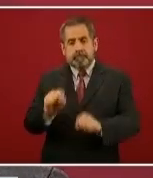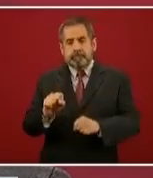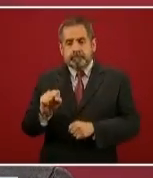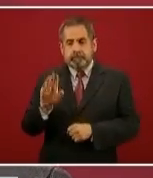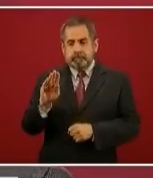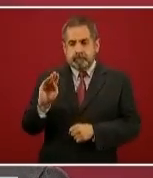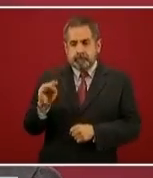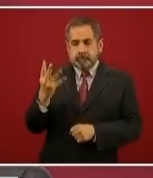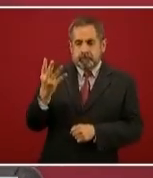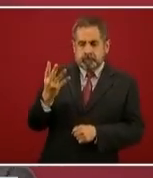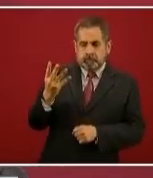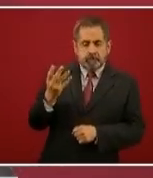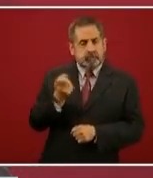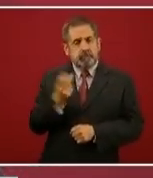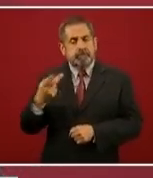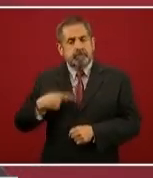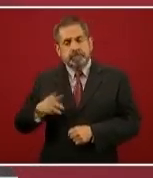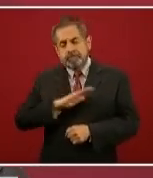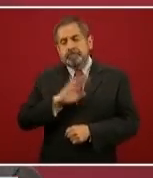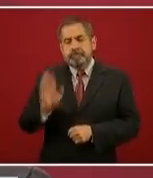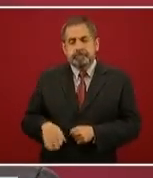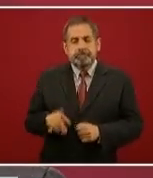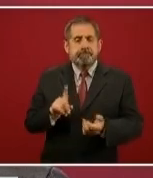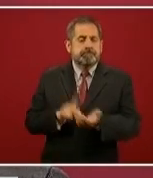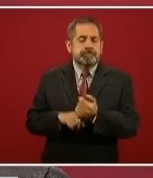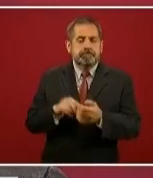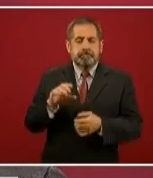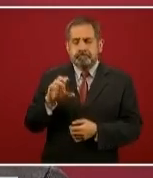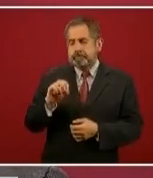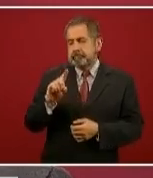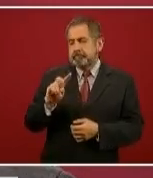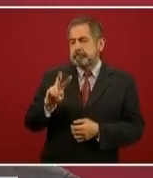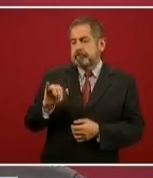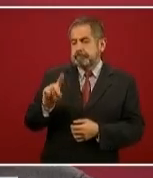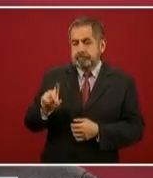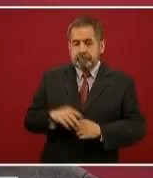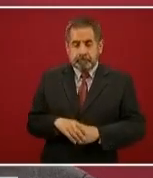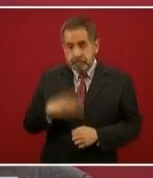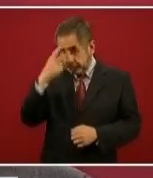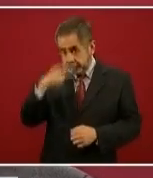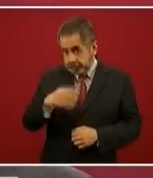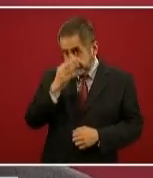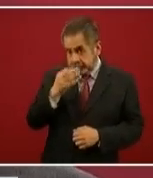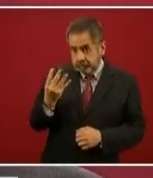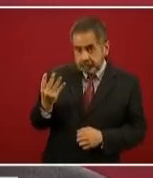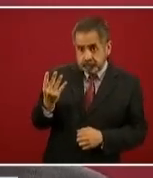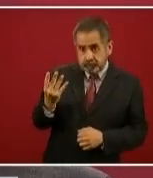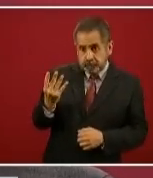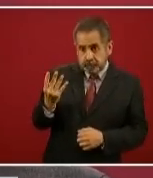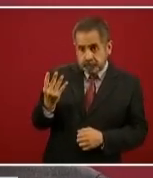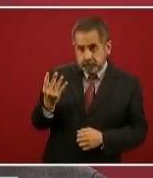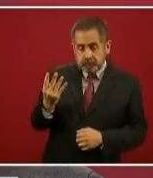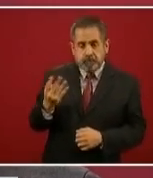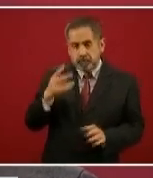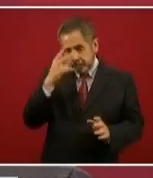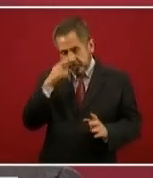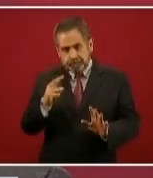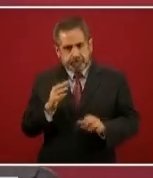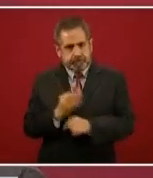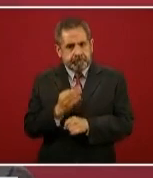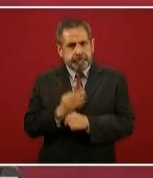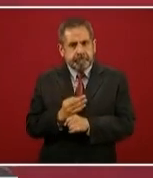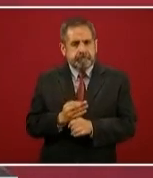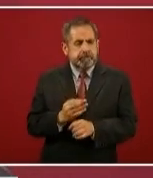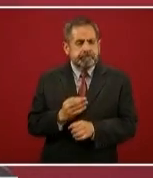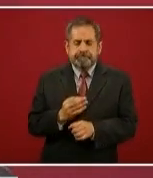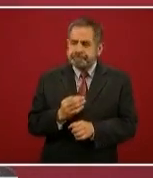tiene 94 personas fallecidas relacionadas con la epidemia. México tiene 4. México encuentra, por lo tanto,